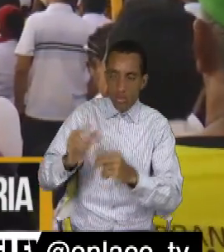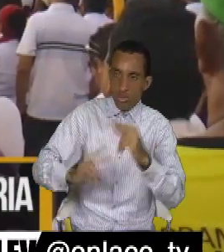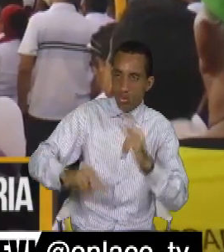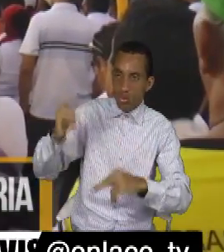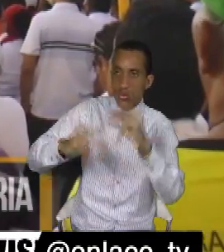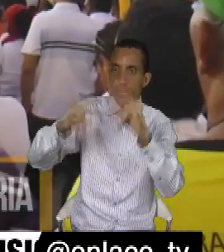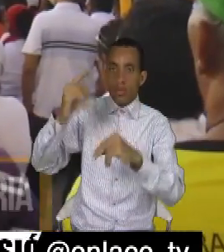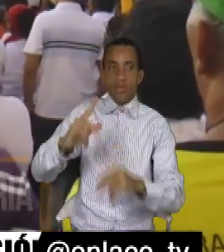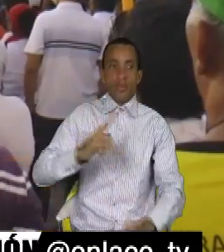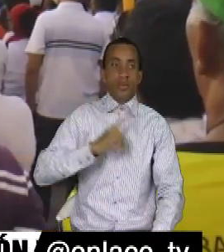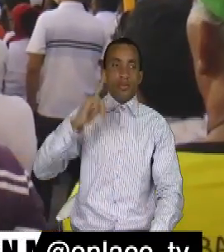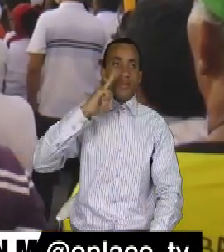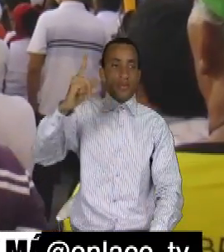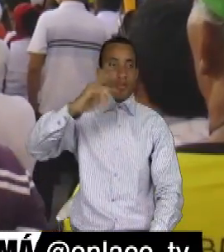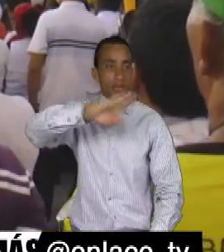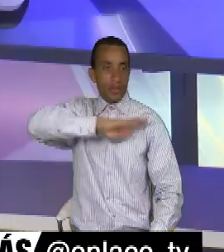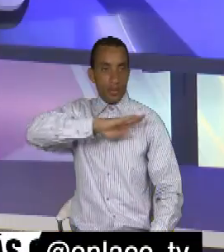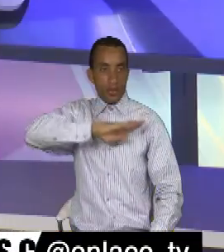con el liderazgo del mandatario local.